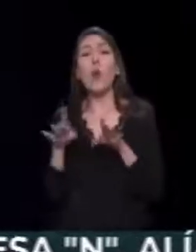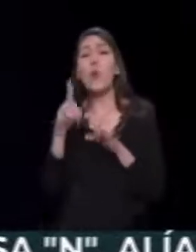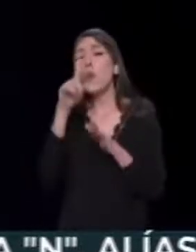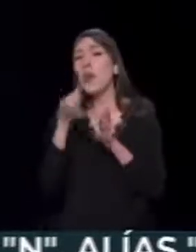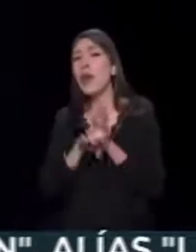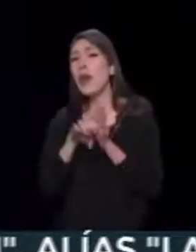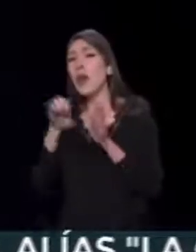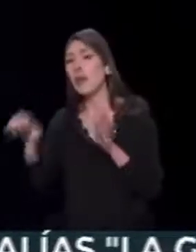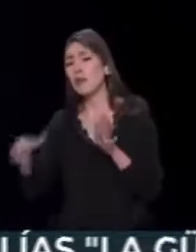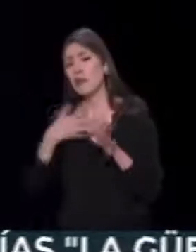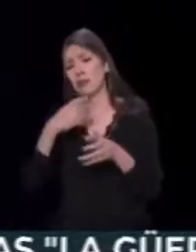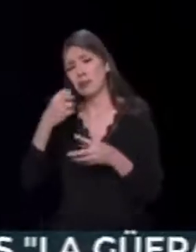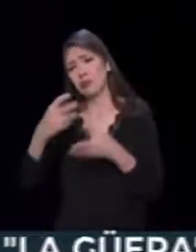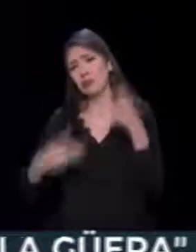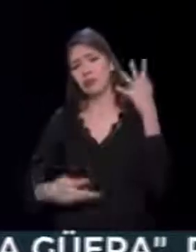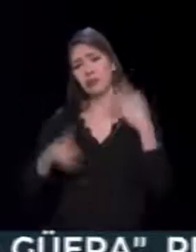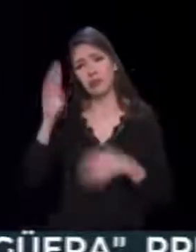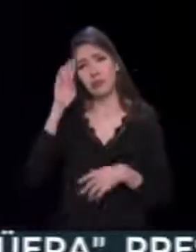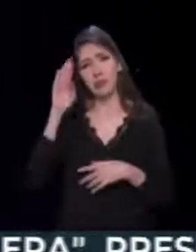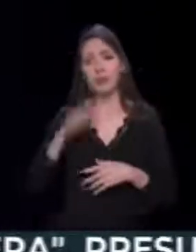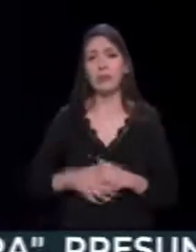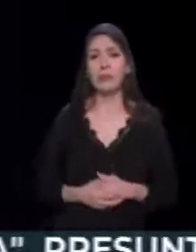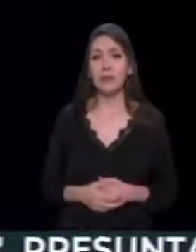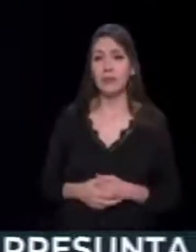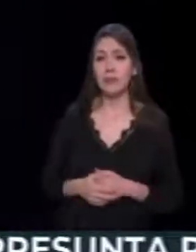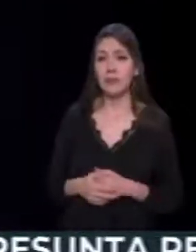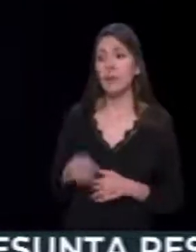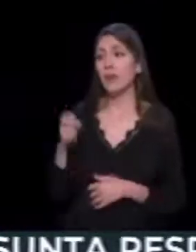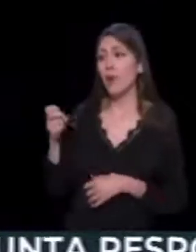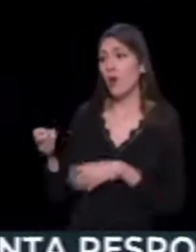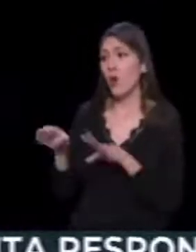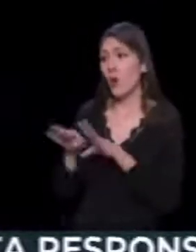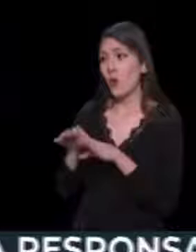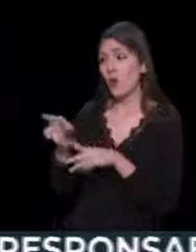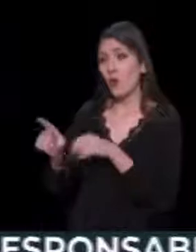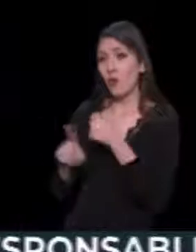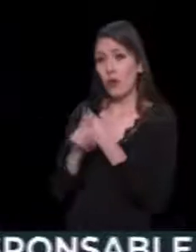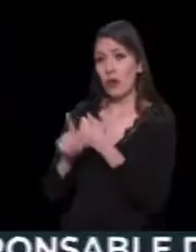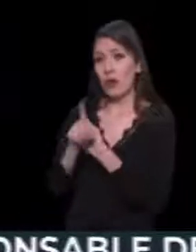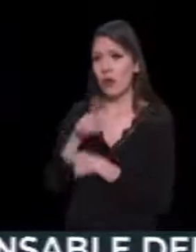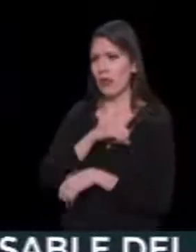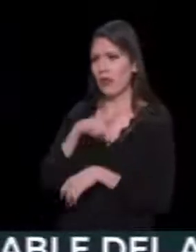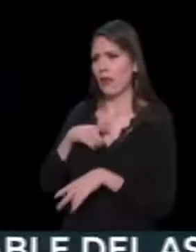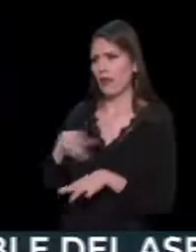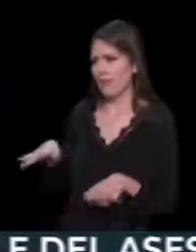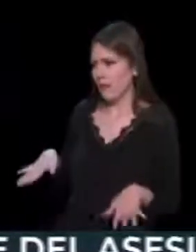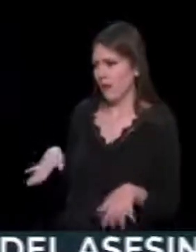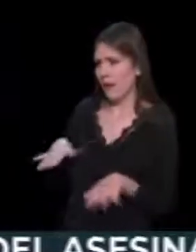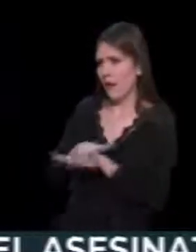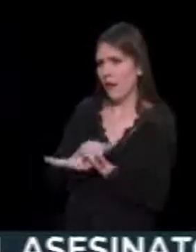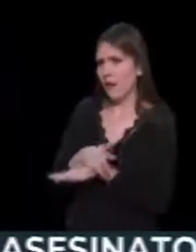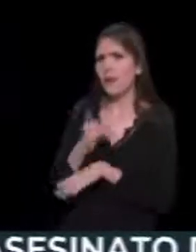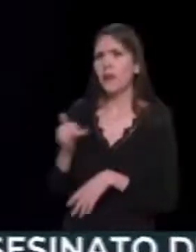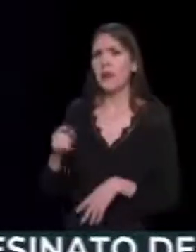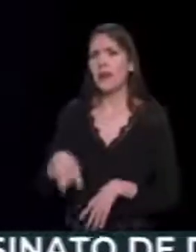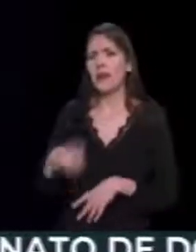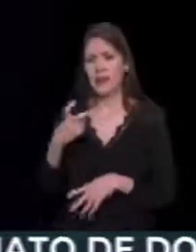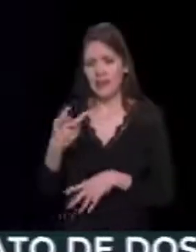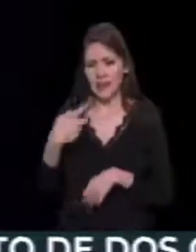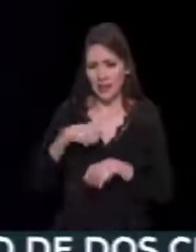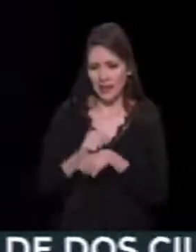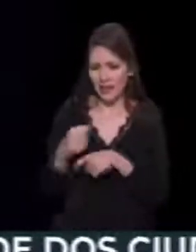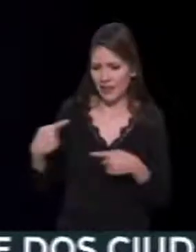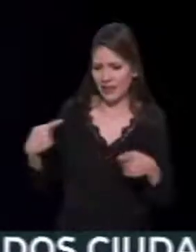duda, de una situación que tiene que ser modificada y que hay muchas resistencias. Hemos visto muchas resistencias esta semana,